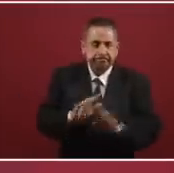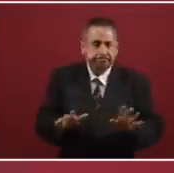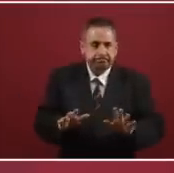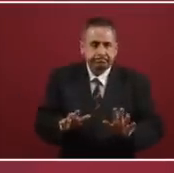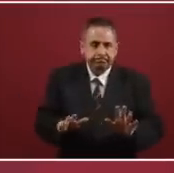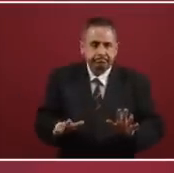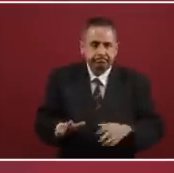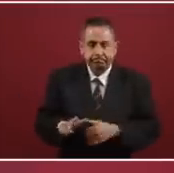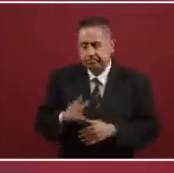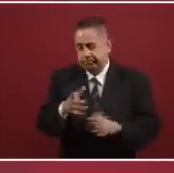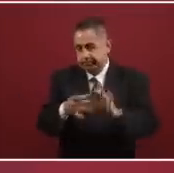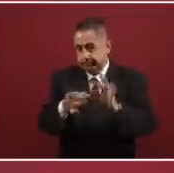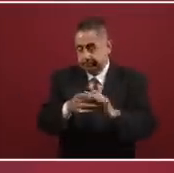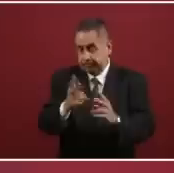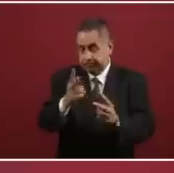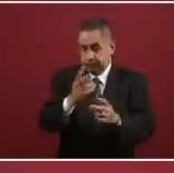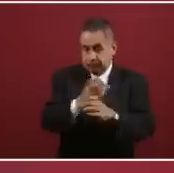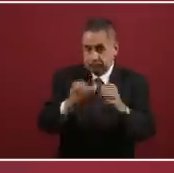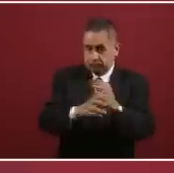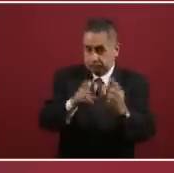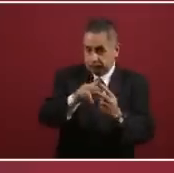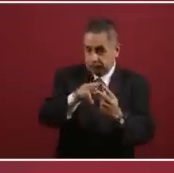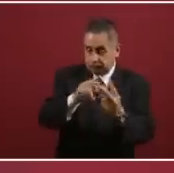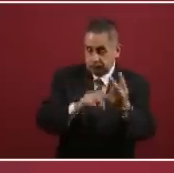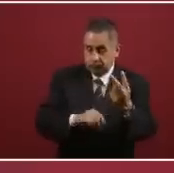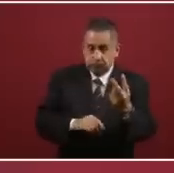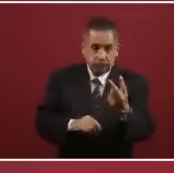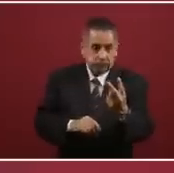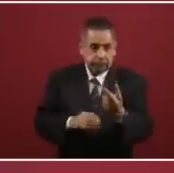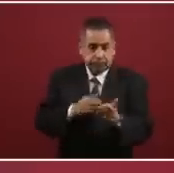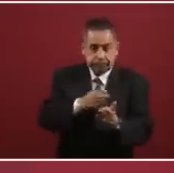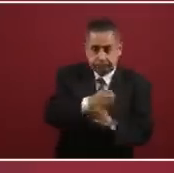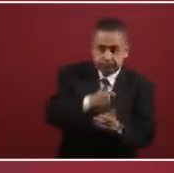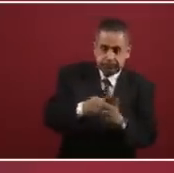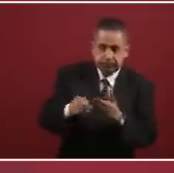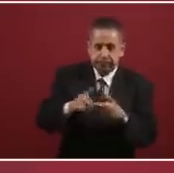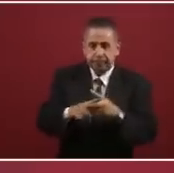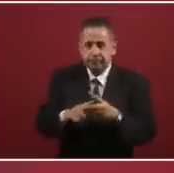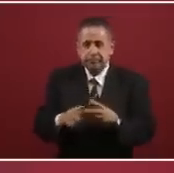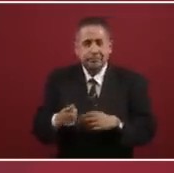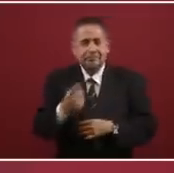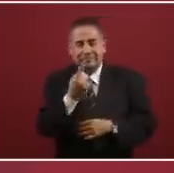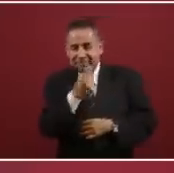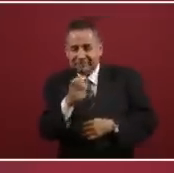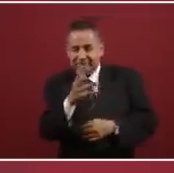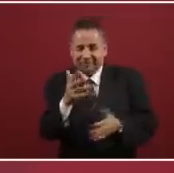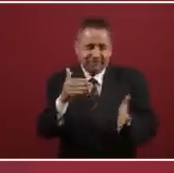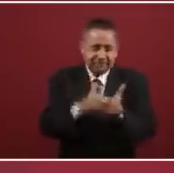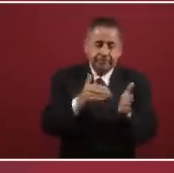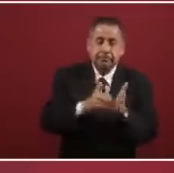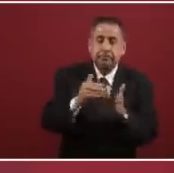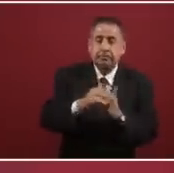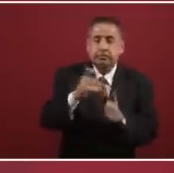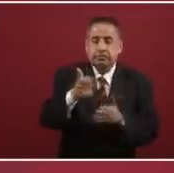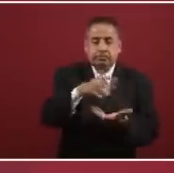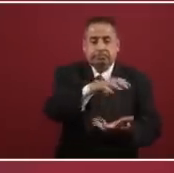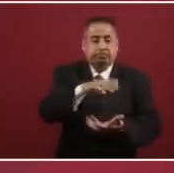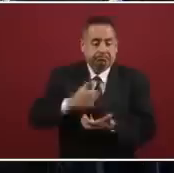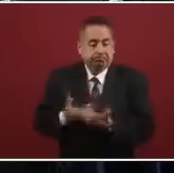Pero ahí les estoy hablando de dos acciones y son 150 mil millones de pesos.